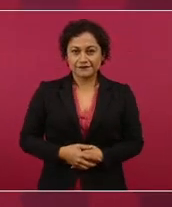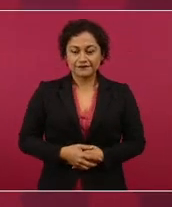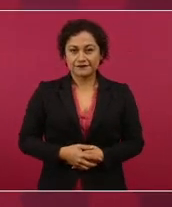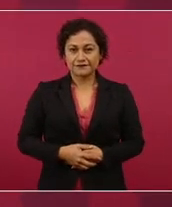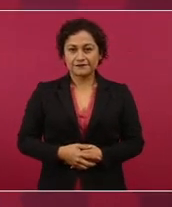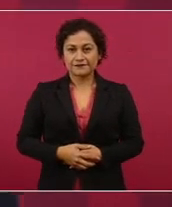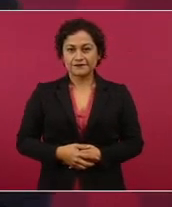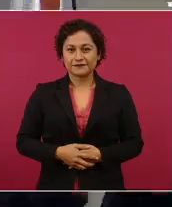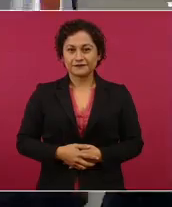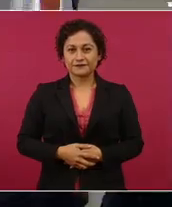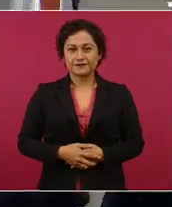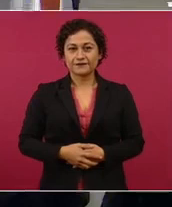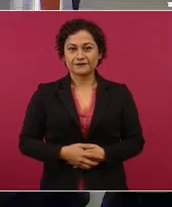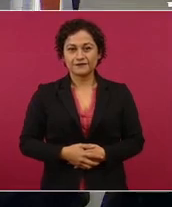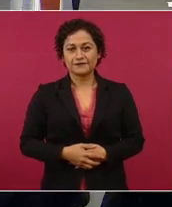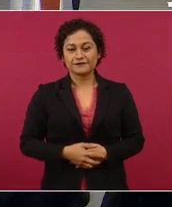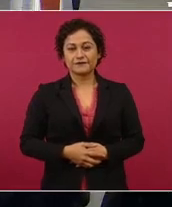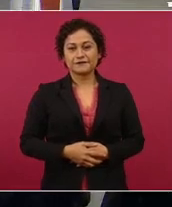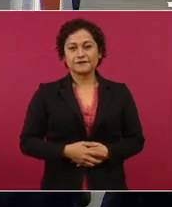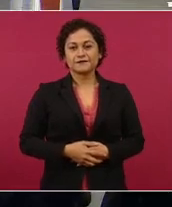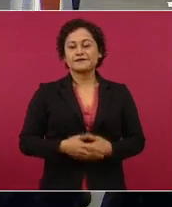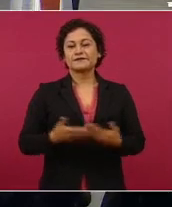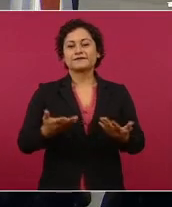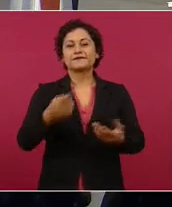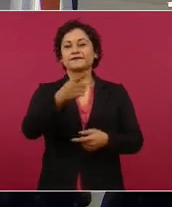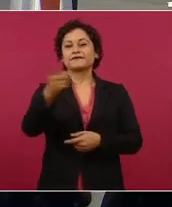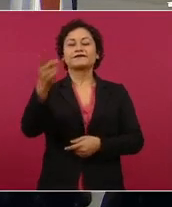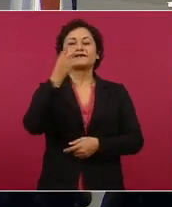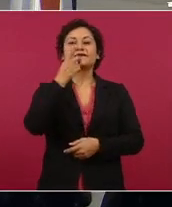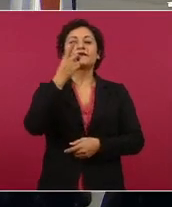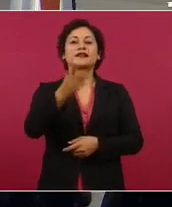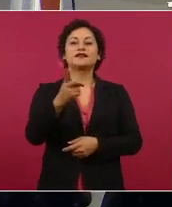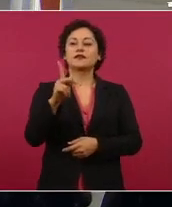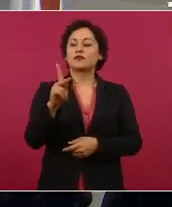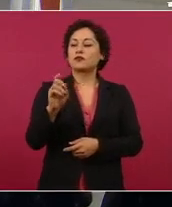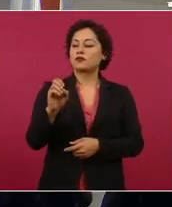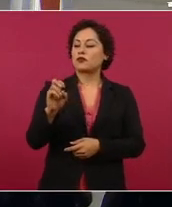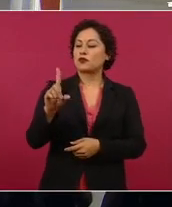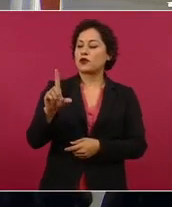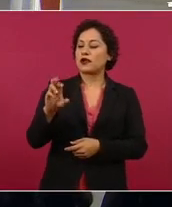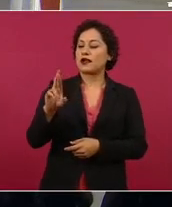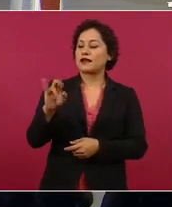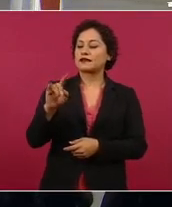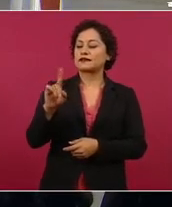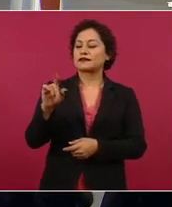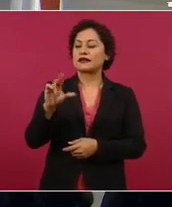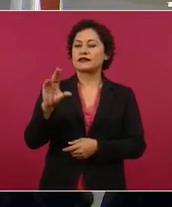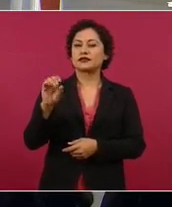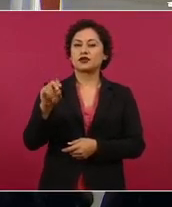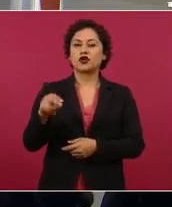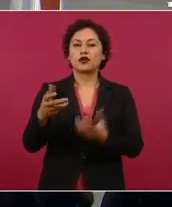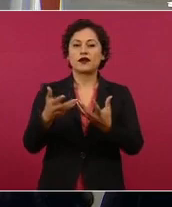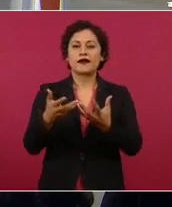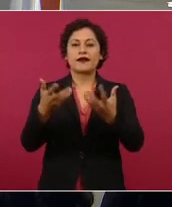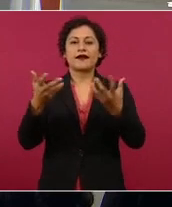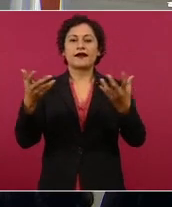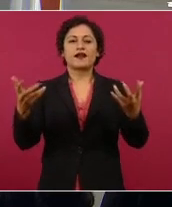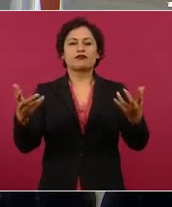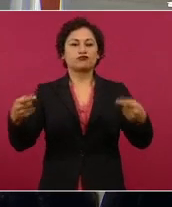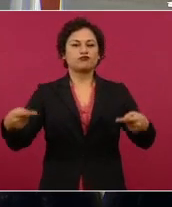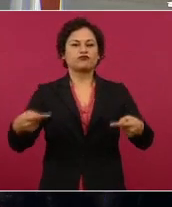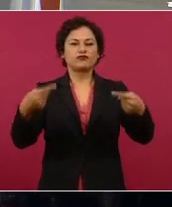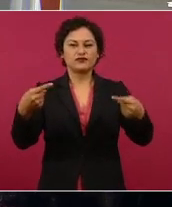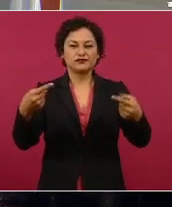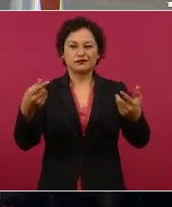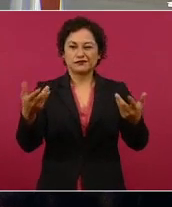Porque siempre dice la polarización que hay en México. ¿Cuál polarización?